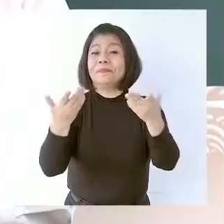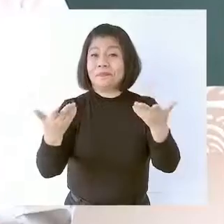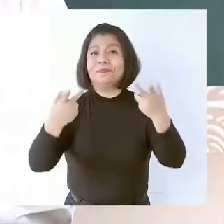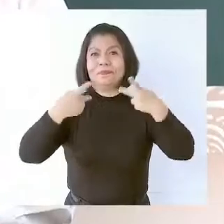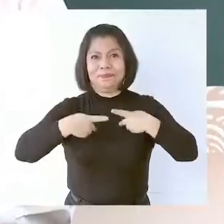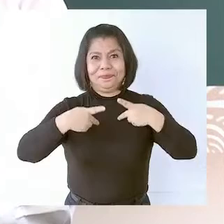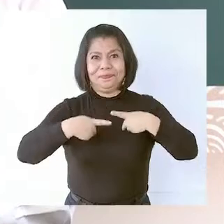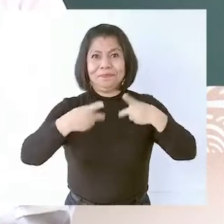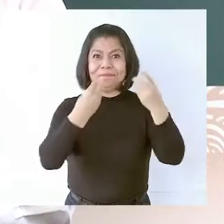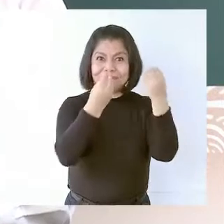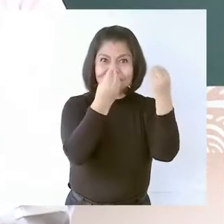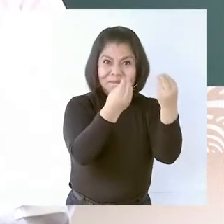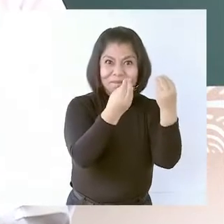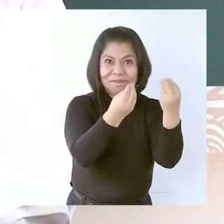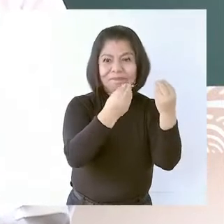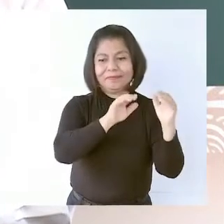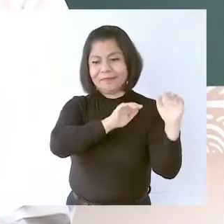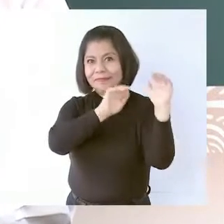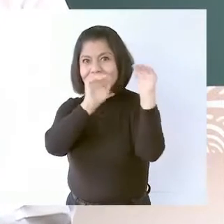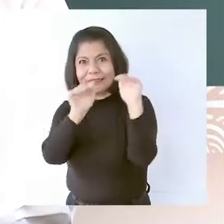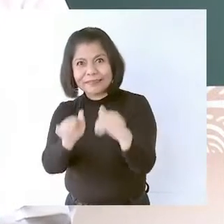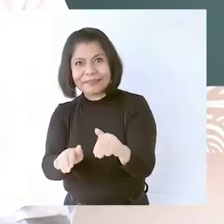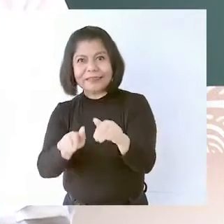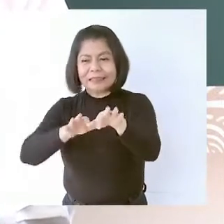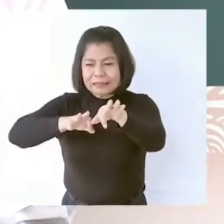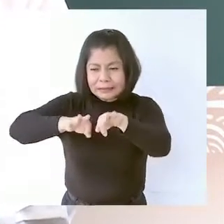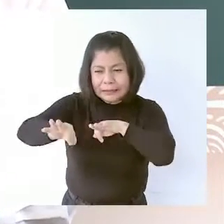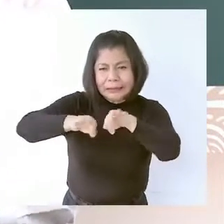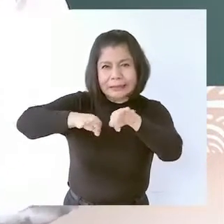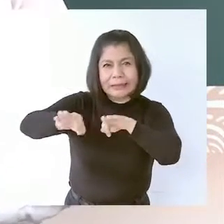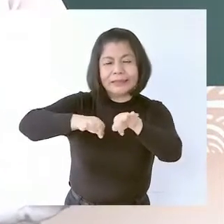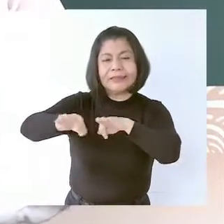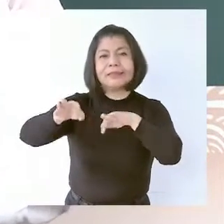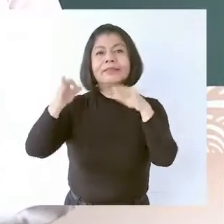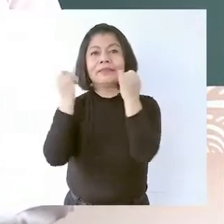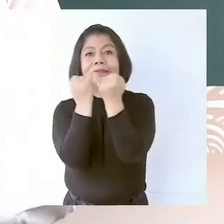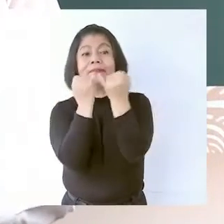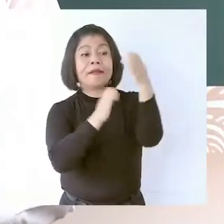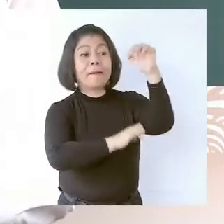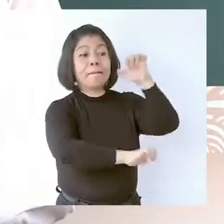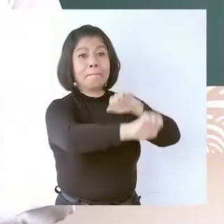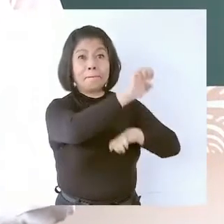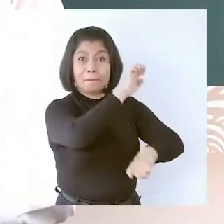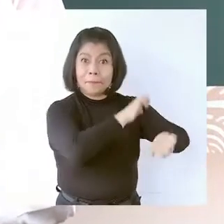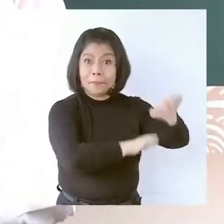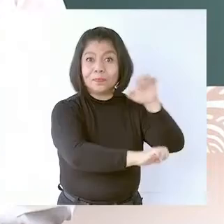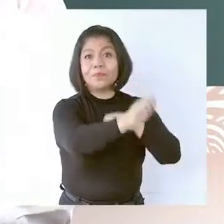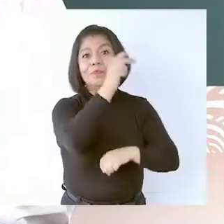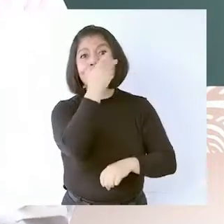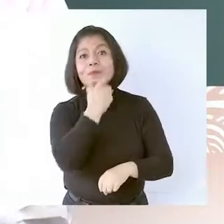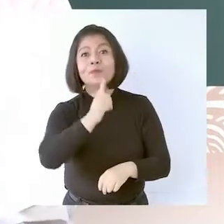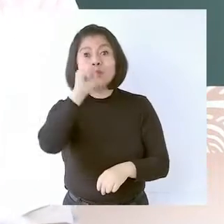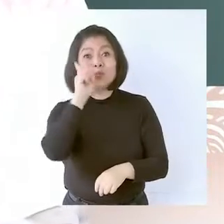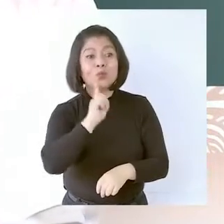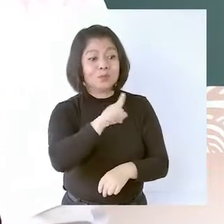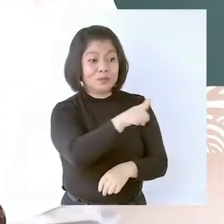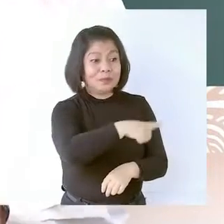invierten, tienen sus empresas en Cancún, pero también los que